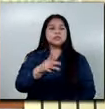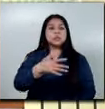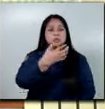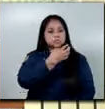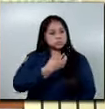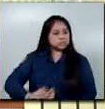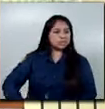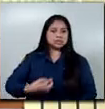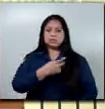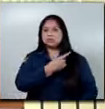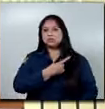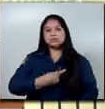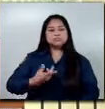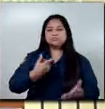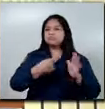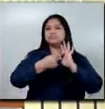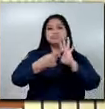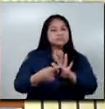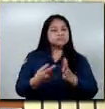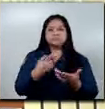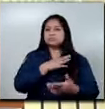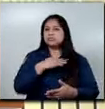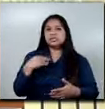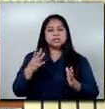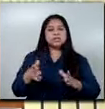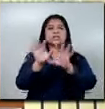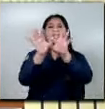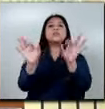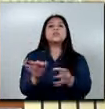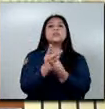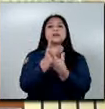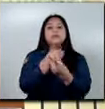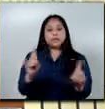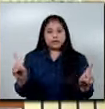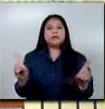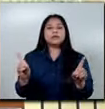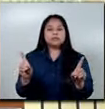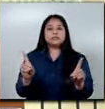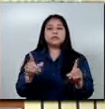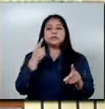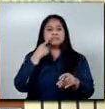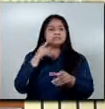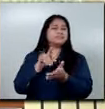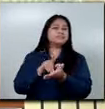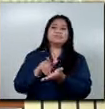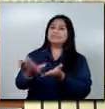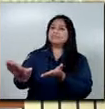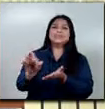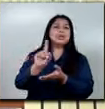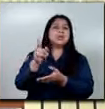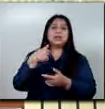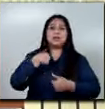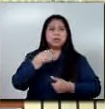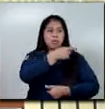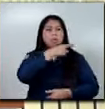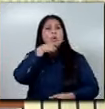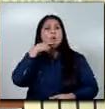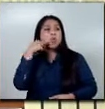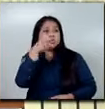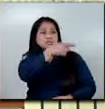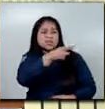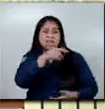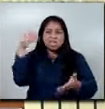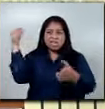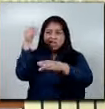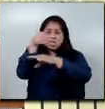dignatarios, representantes y mandatarios de manera democrática. Rechazamos lo que está haciendo Rusia y por